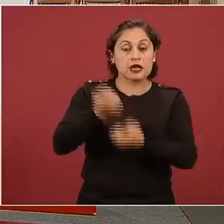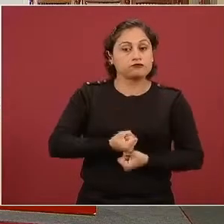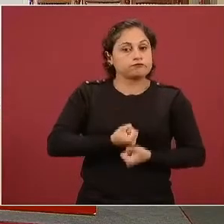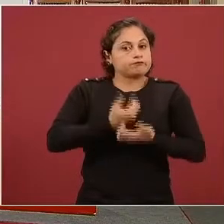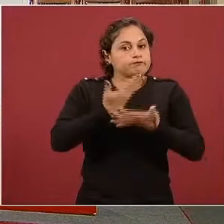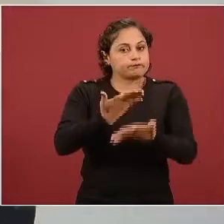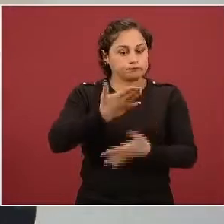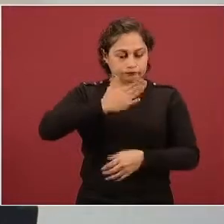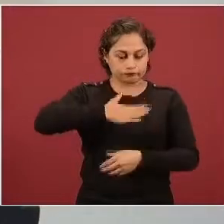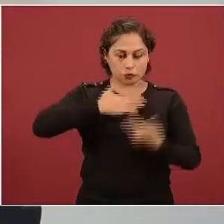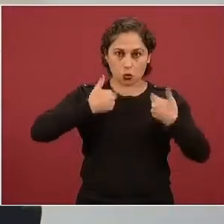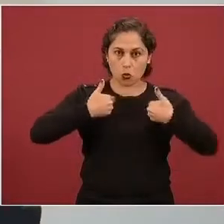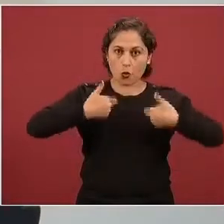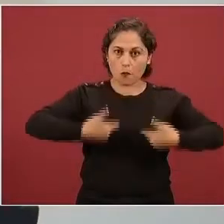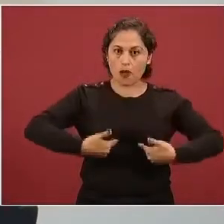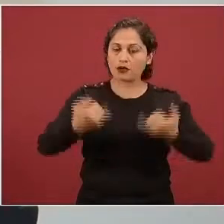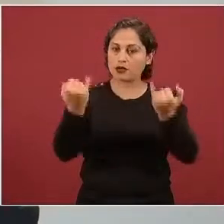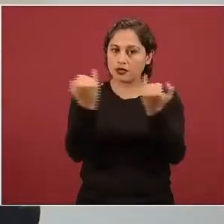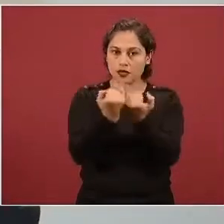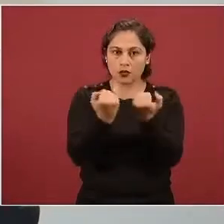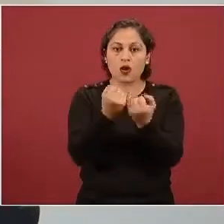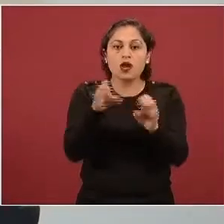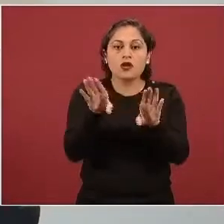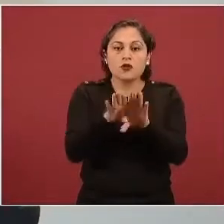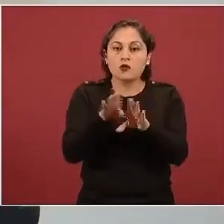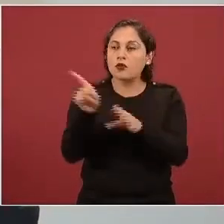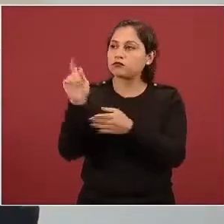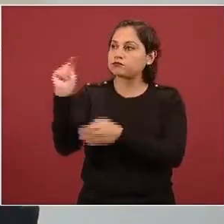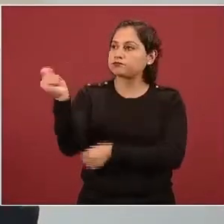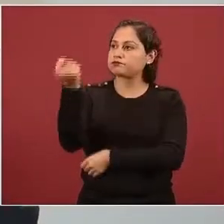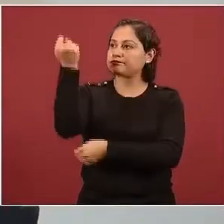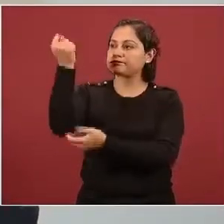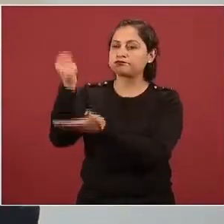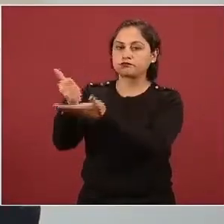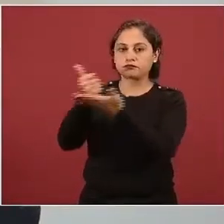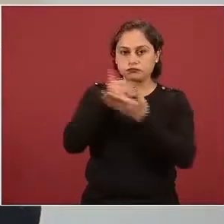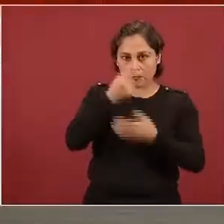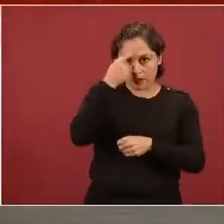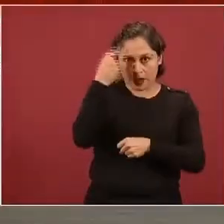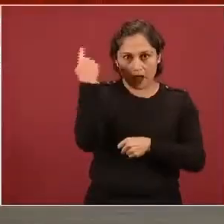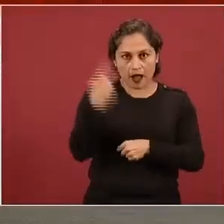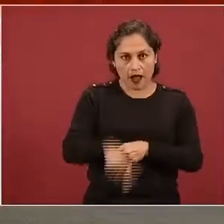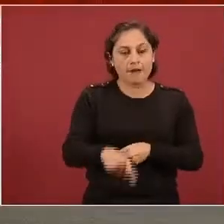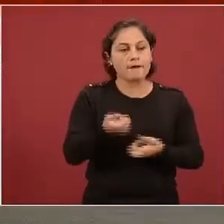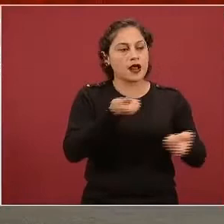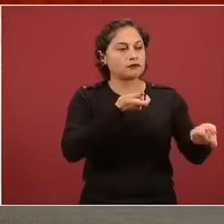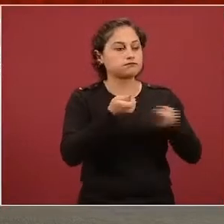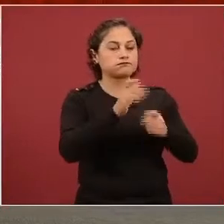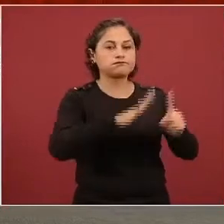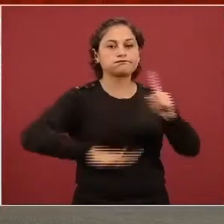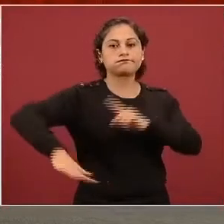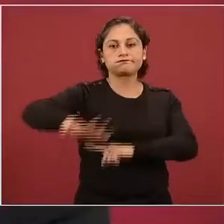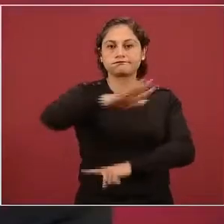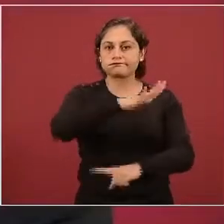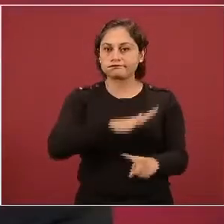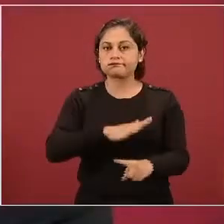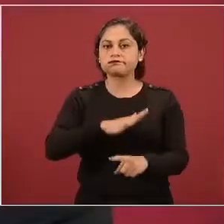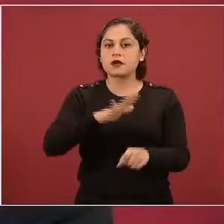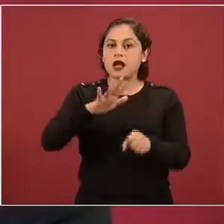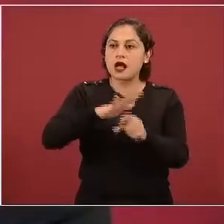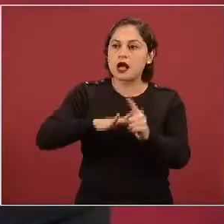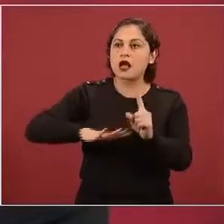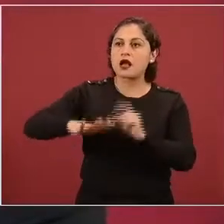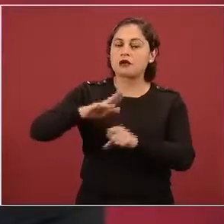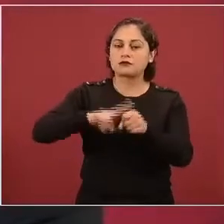humana. Con nuestras herramientas tecnológicas buscamos ampliar nuestro control sobre las circunstancias, sobre la